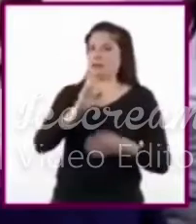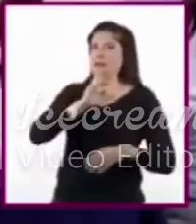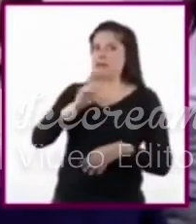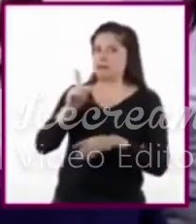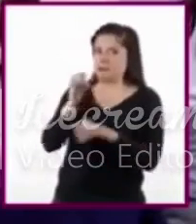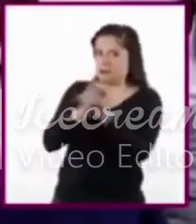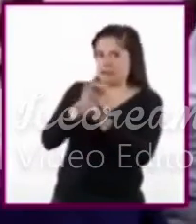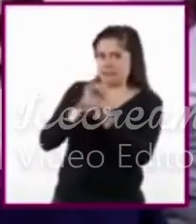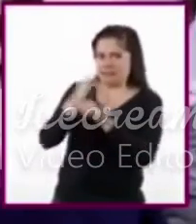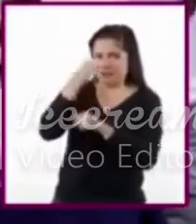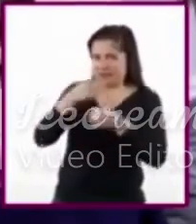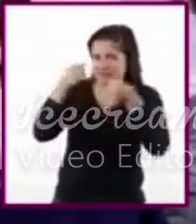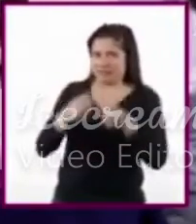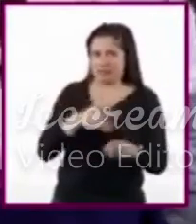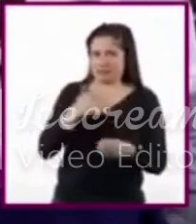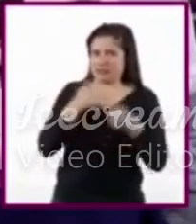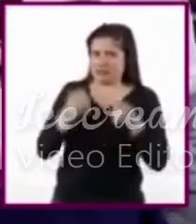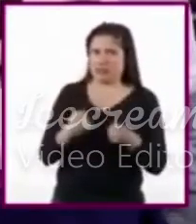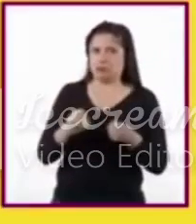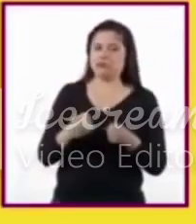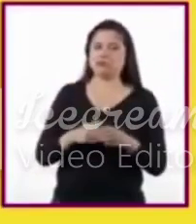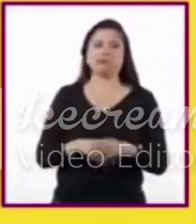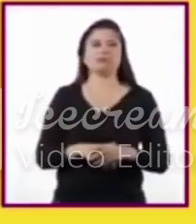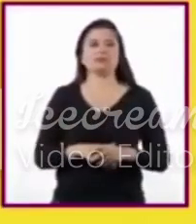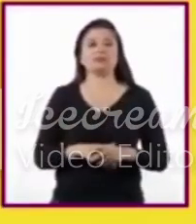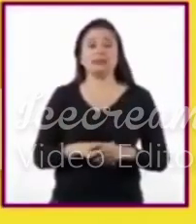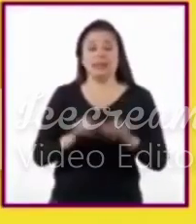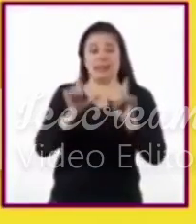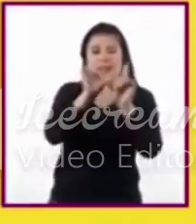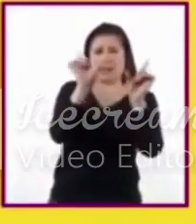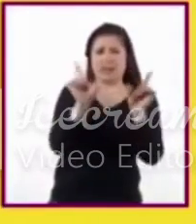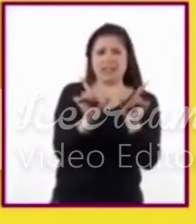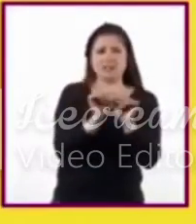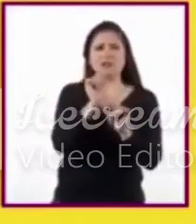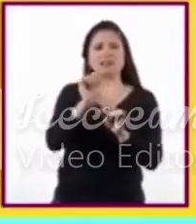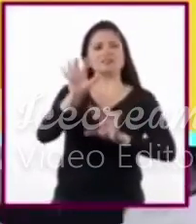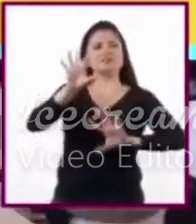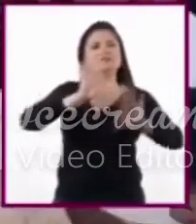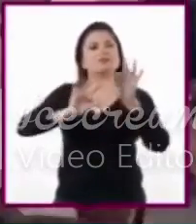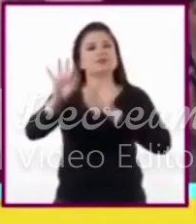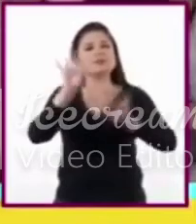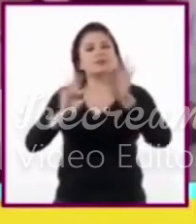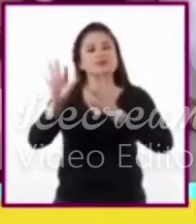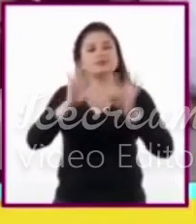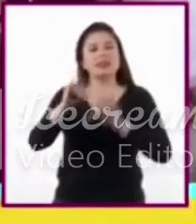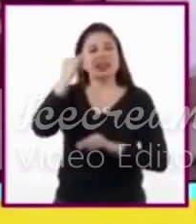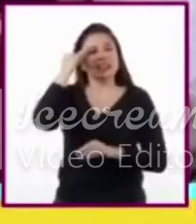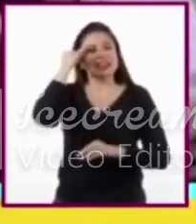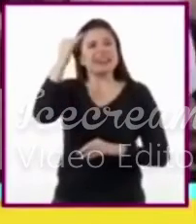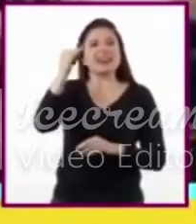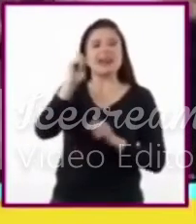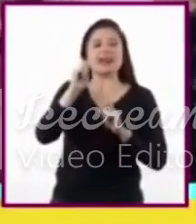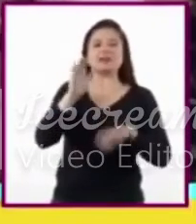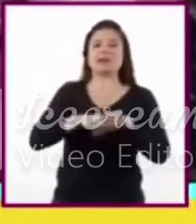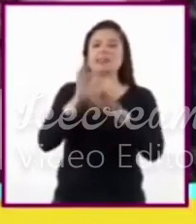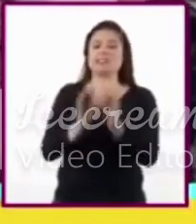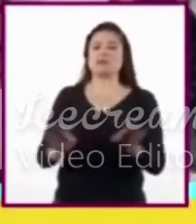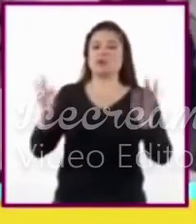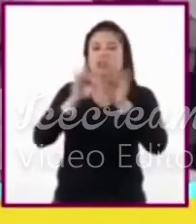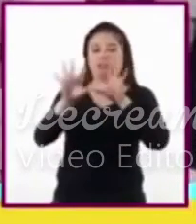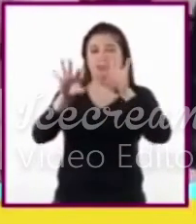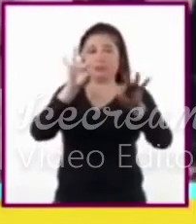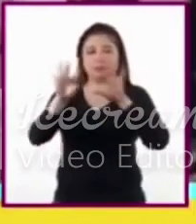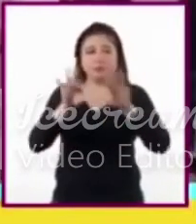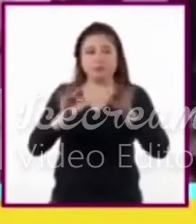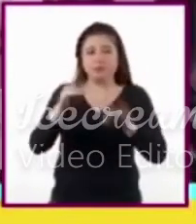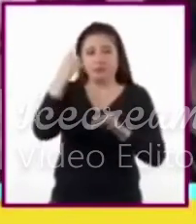para estar seguros. Sí, mejor vamos a investigar. El resumen es una selección de las ideas más relevantes de un texto o suceso, que